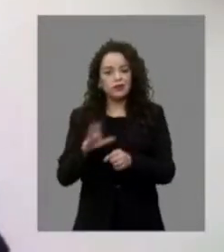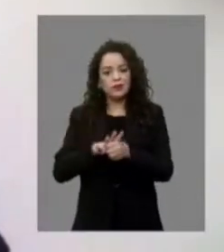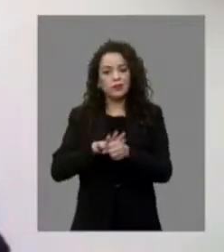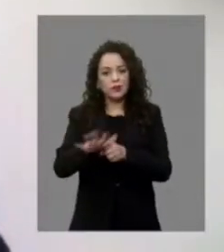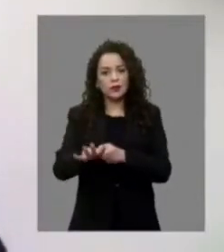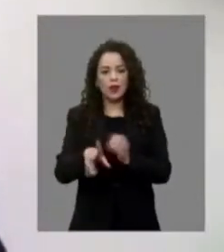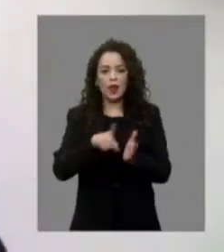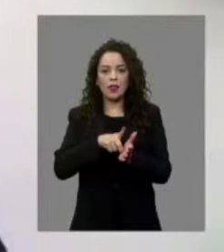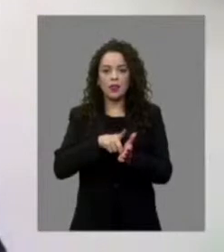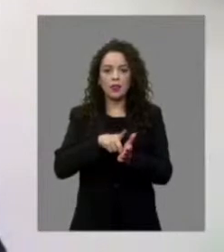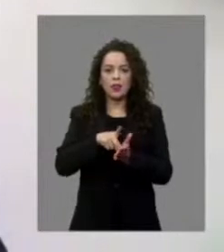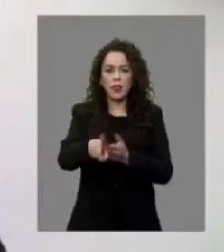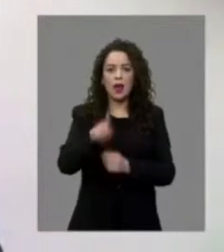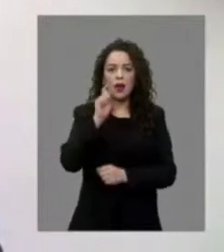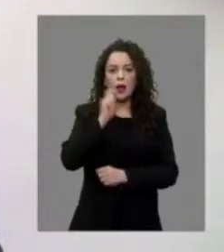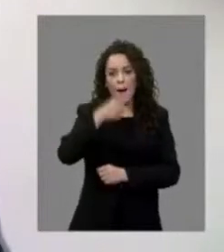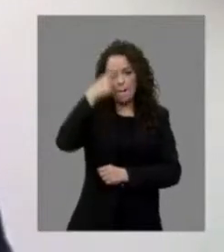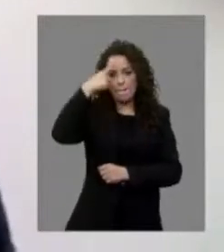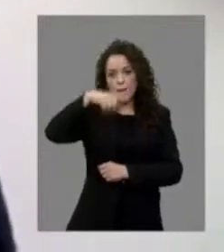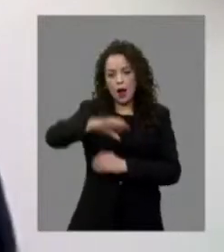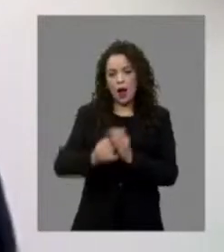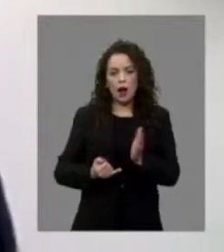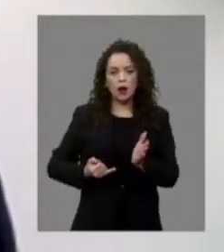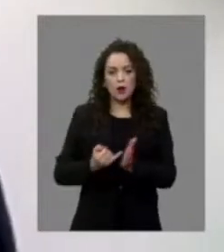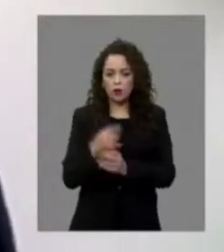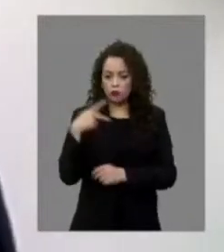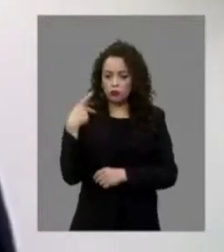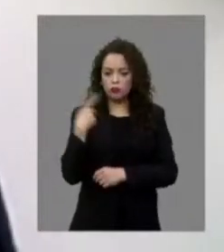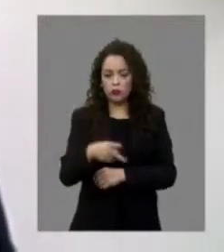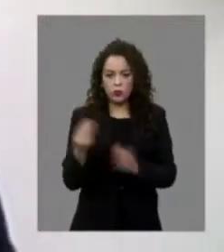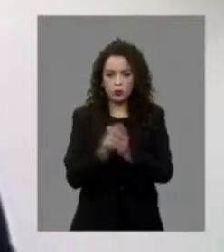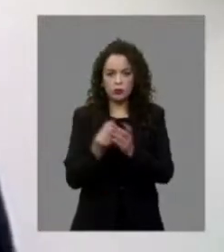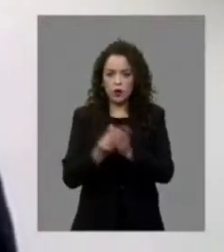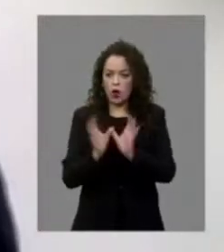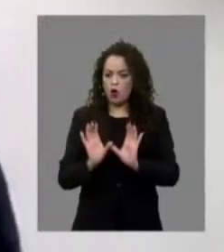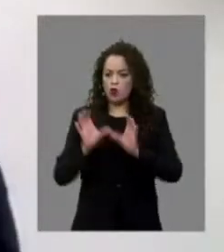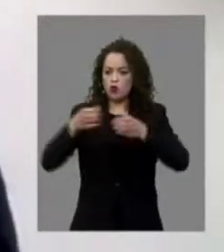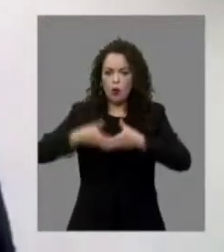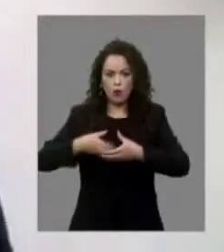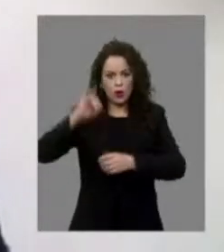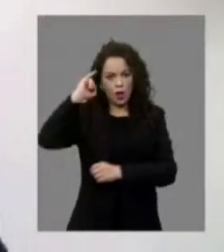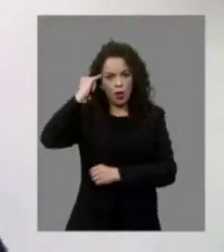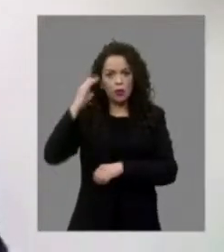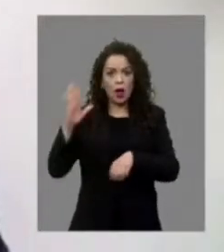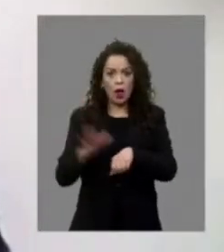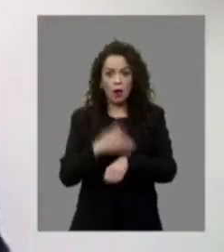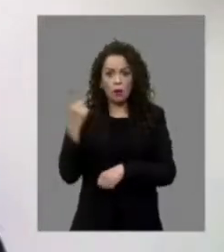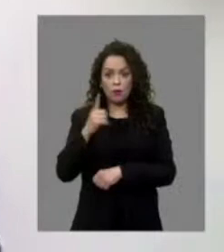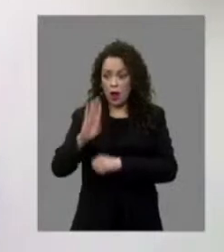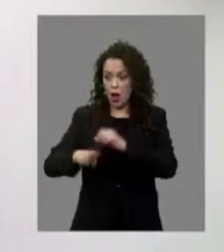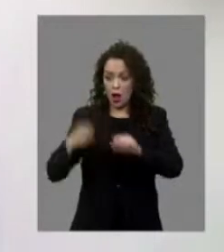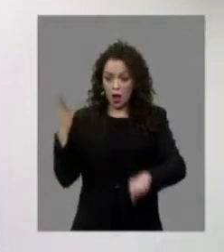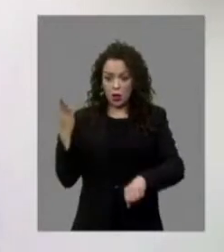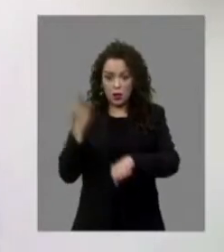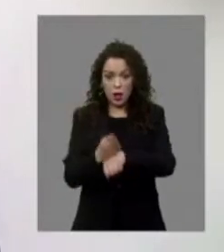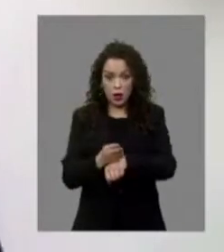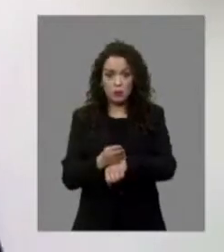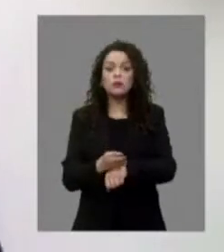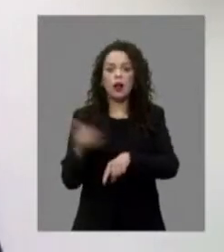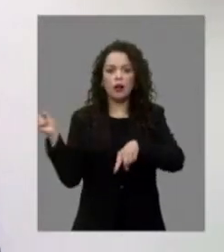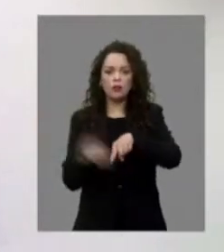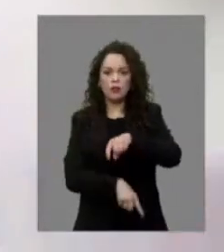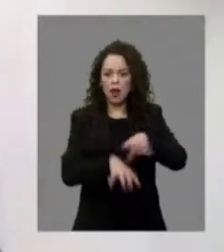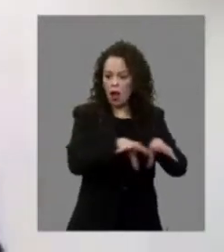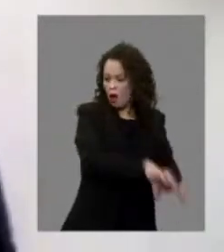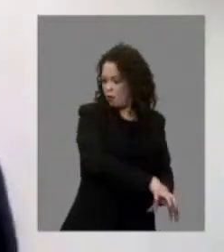los derechos de autodeterminación de las comunidades indígenas. El destierro como sanción de una comunidad, de un